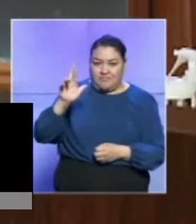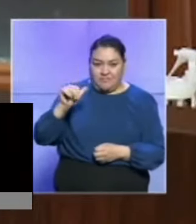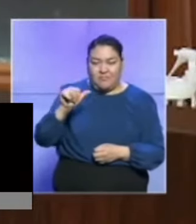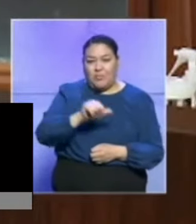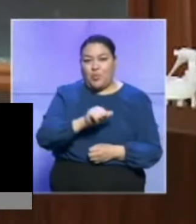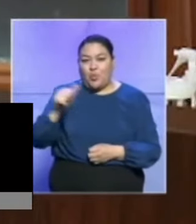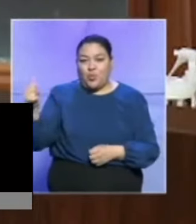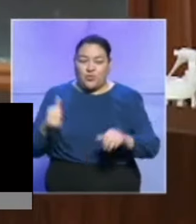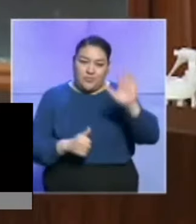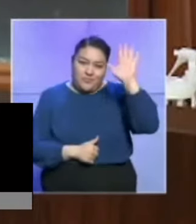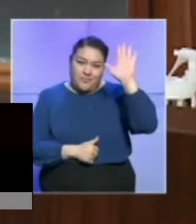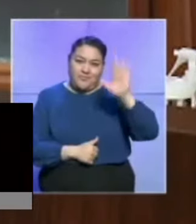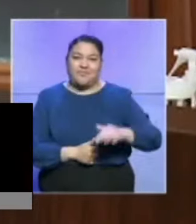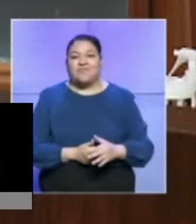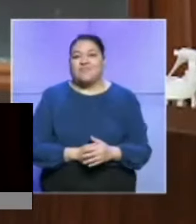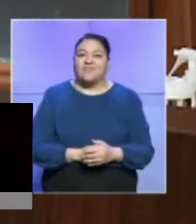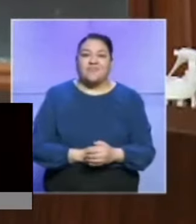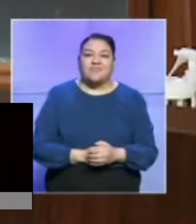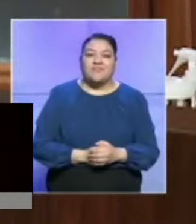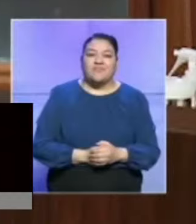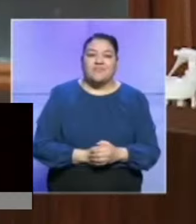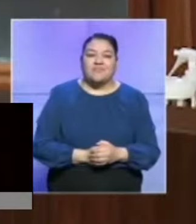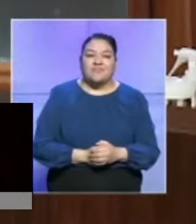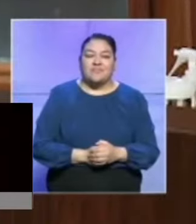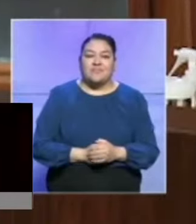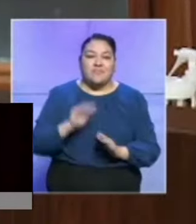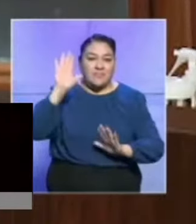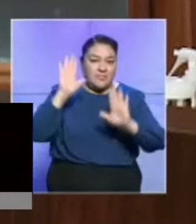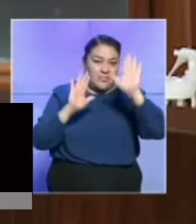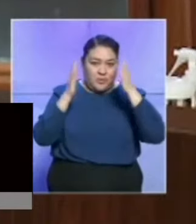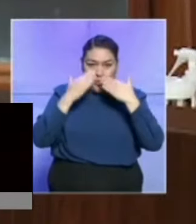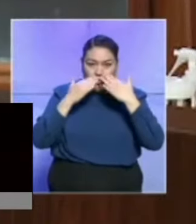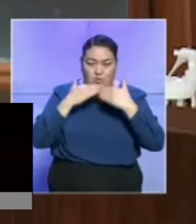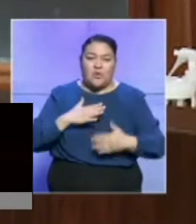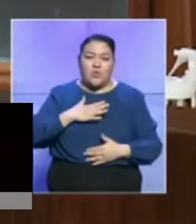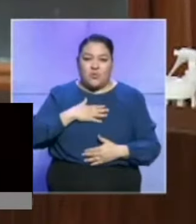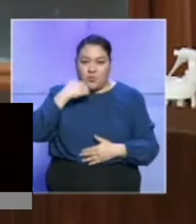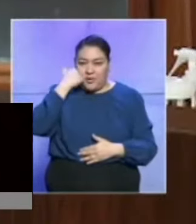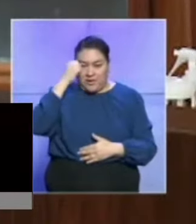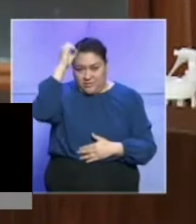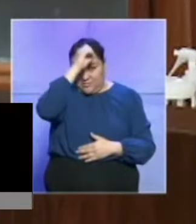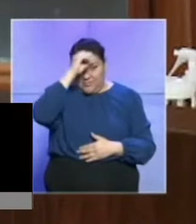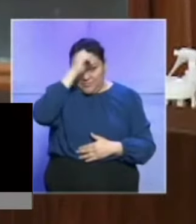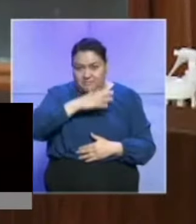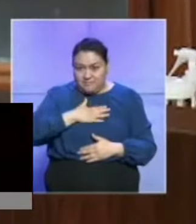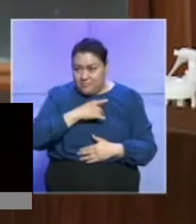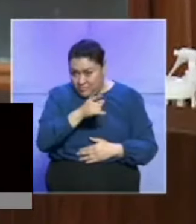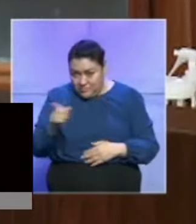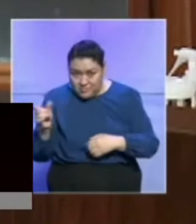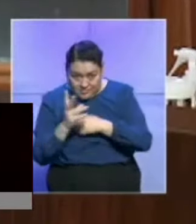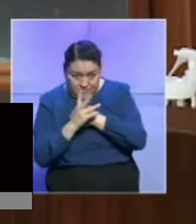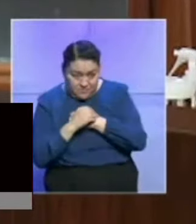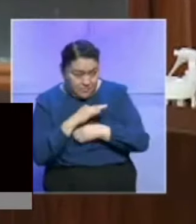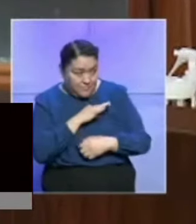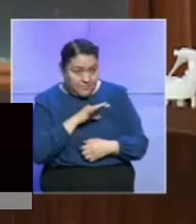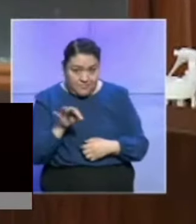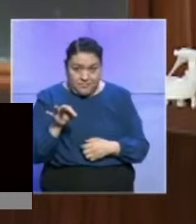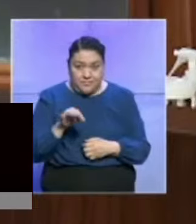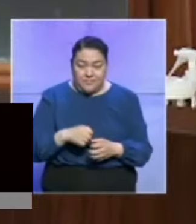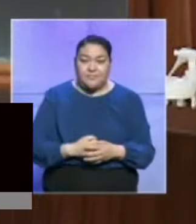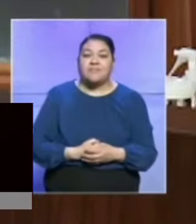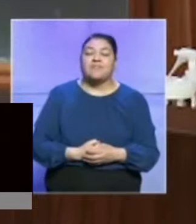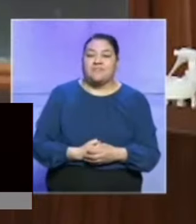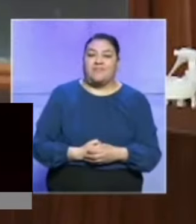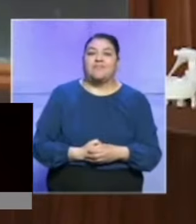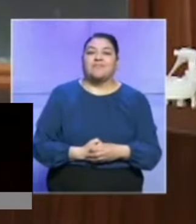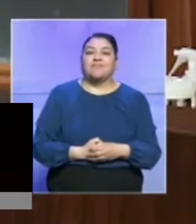párrafo segundo, en donde de manera expresa dice la Constitución que en materia electoral la interposición de los